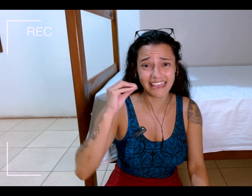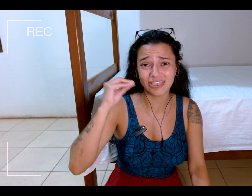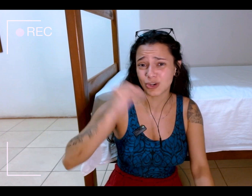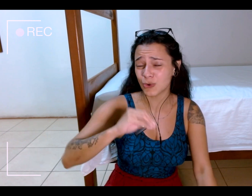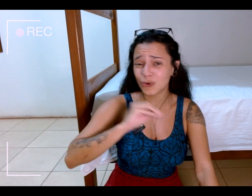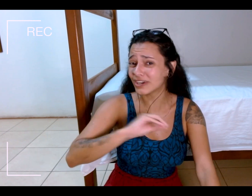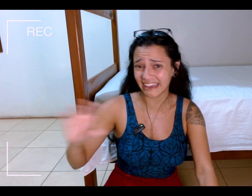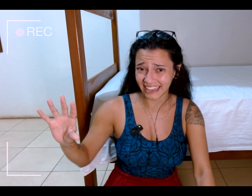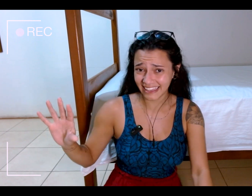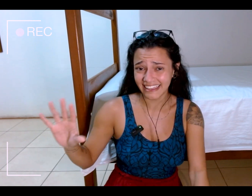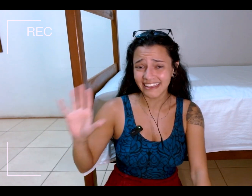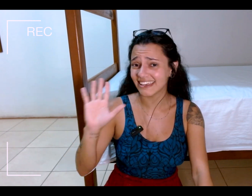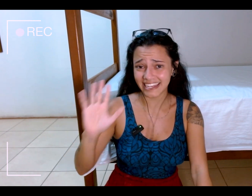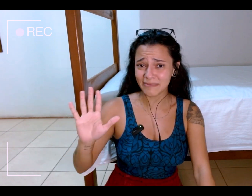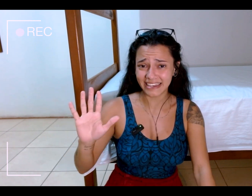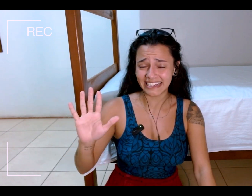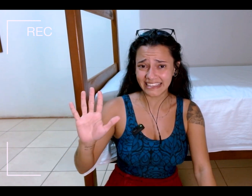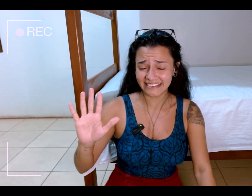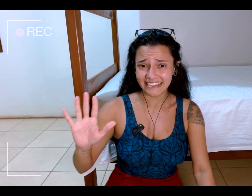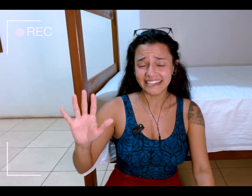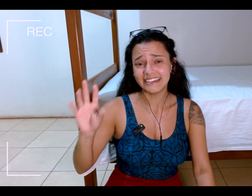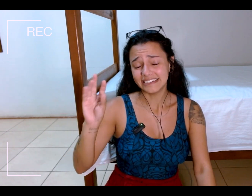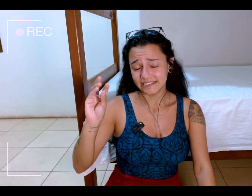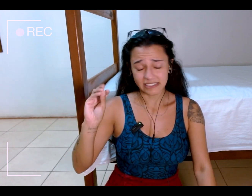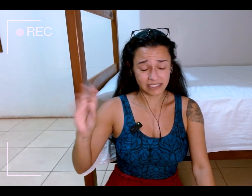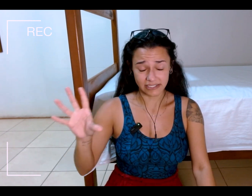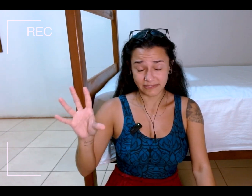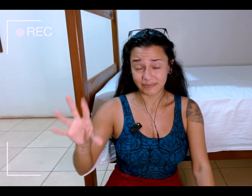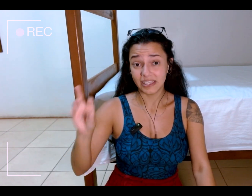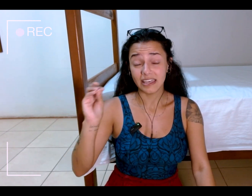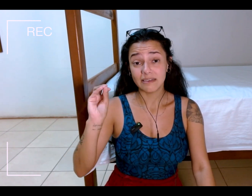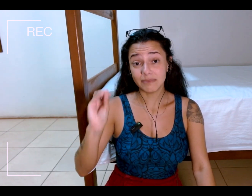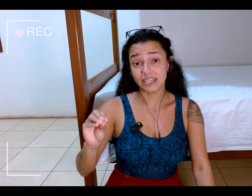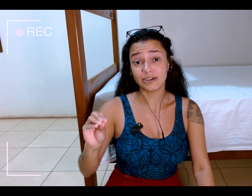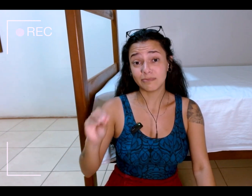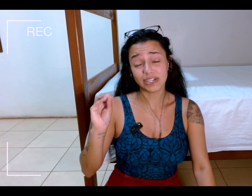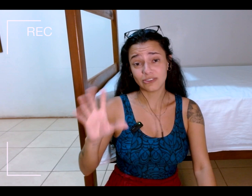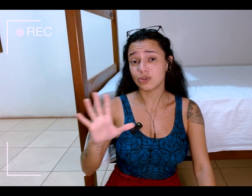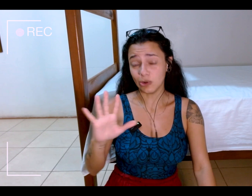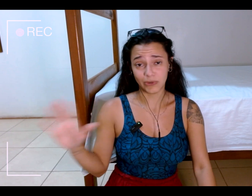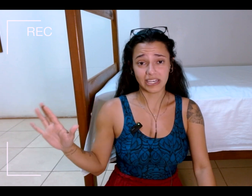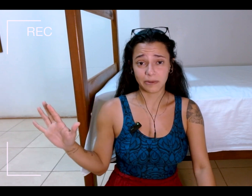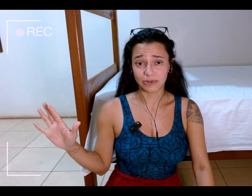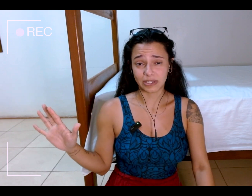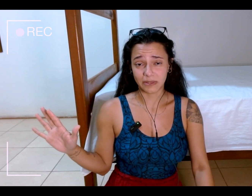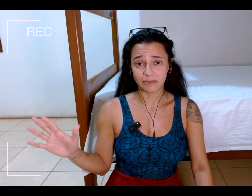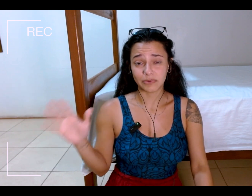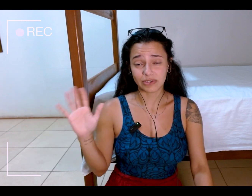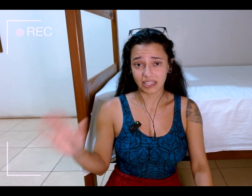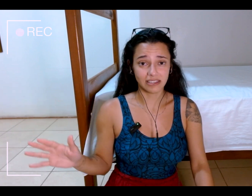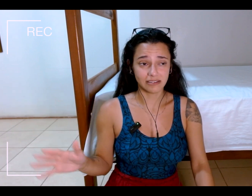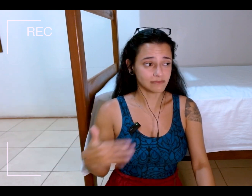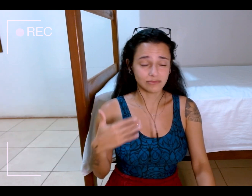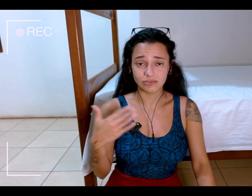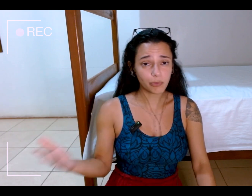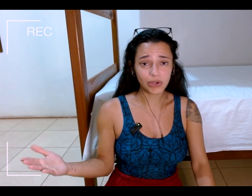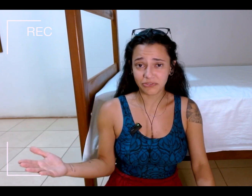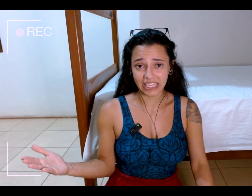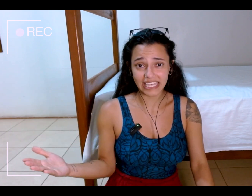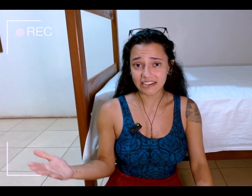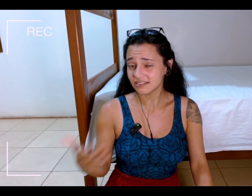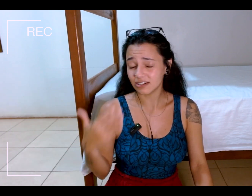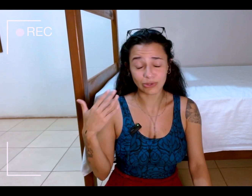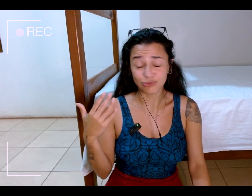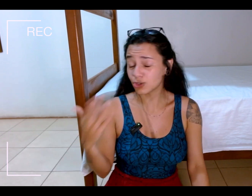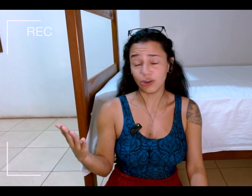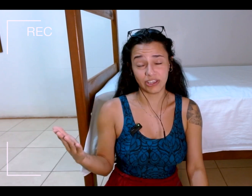porque me entró un coraje que ni imaginas pero por eso no lo voy a grabar otra vez porque no